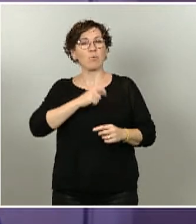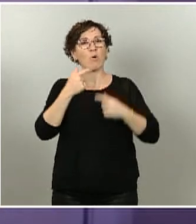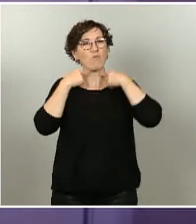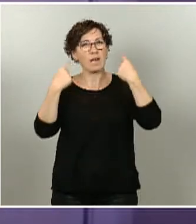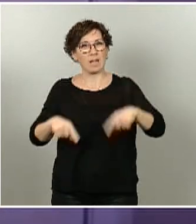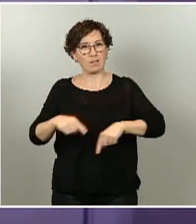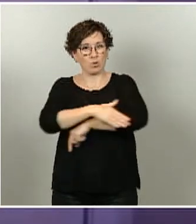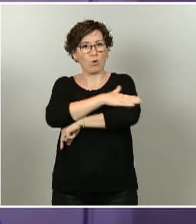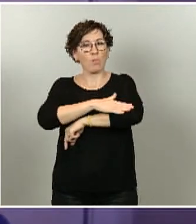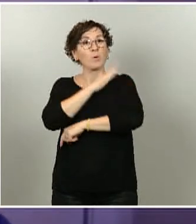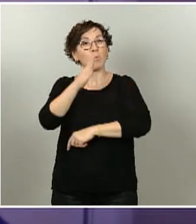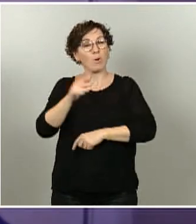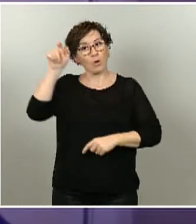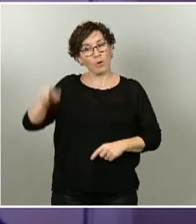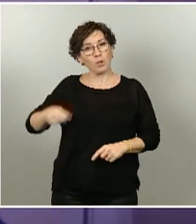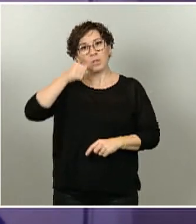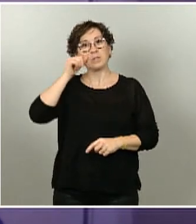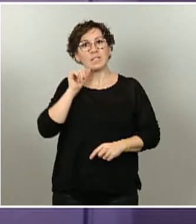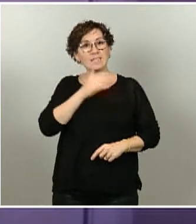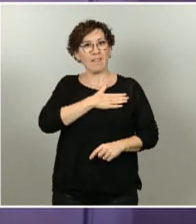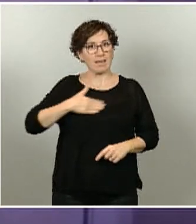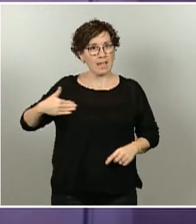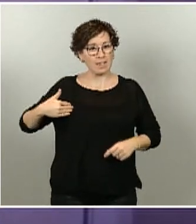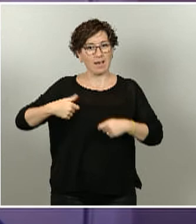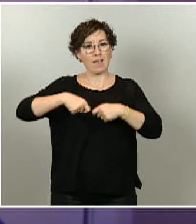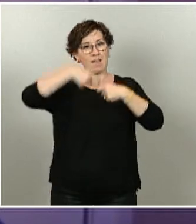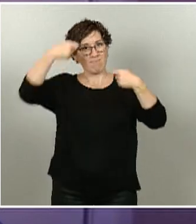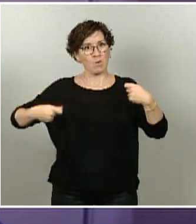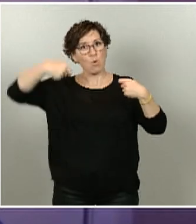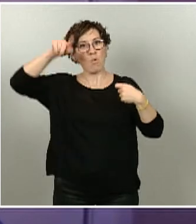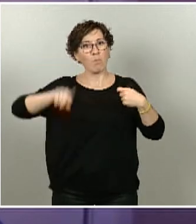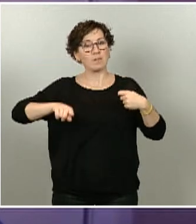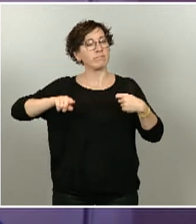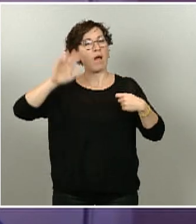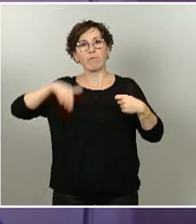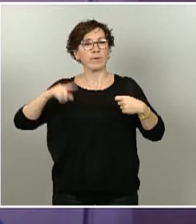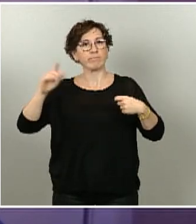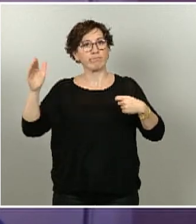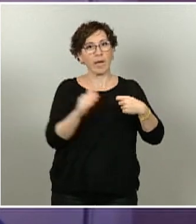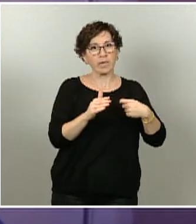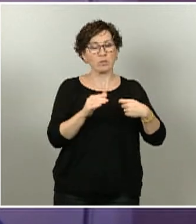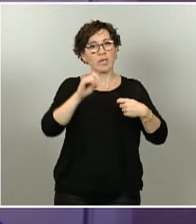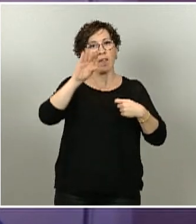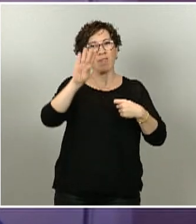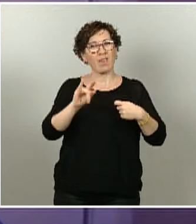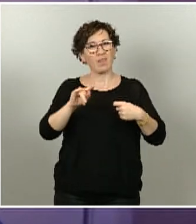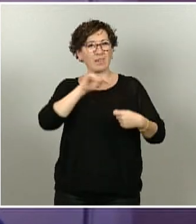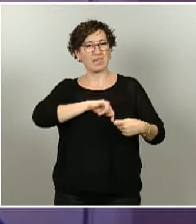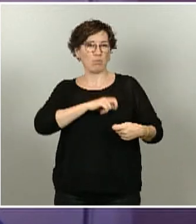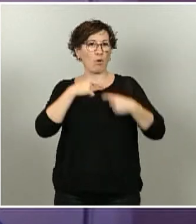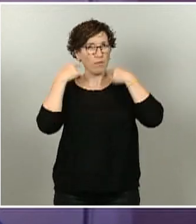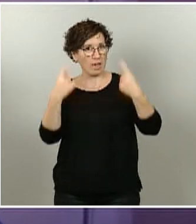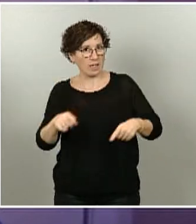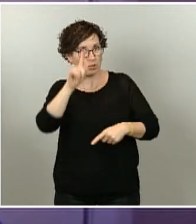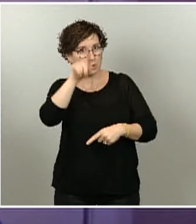hubiera pretendido ampliar el estado de alarma un mes y al final se tiene que conformar con 15 días. Esa es la primera pregunta. Segundo, con el tema de